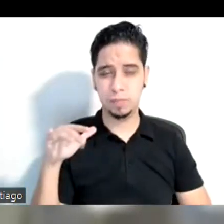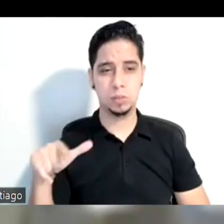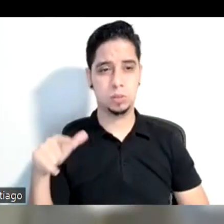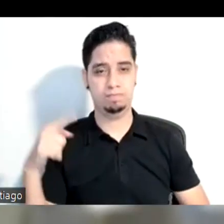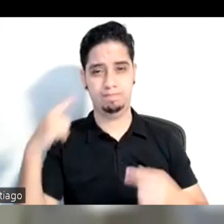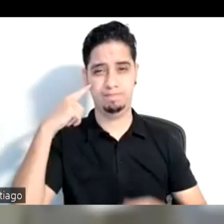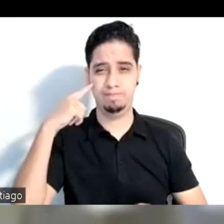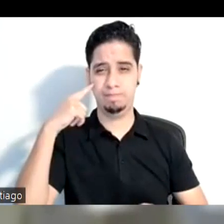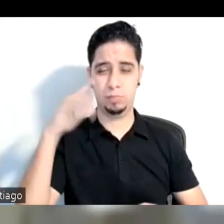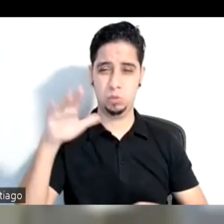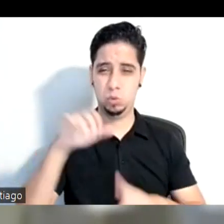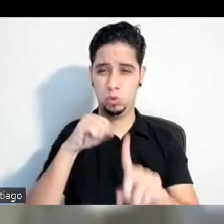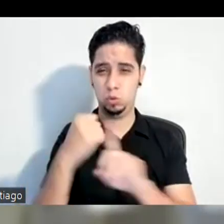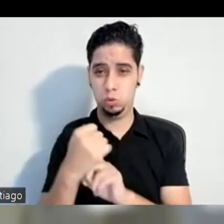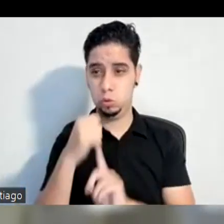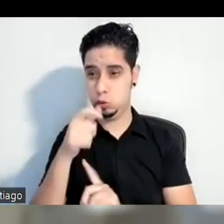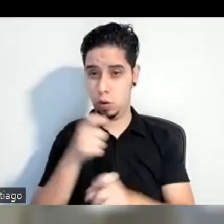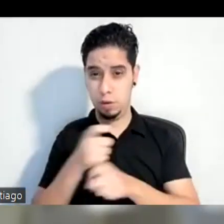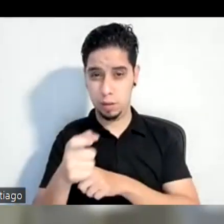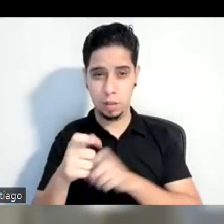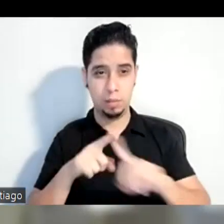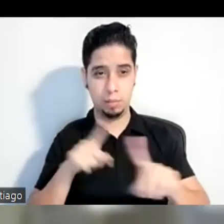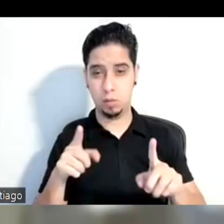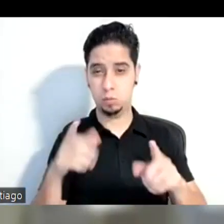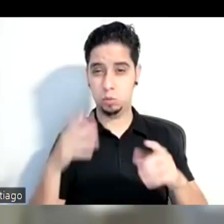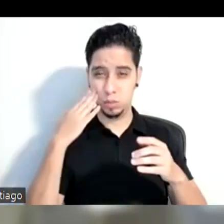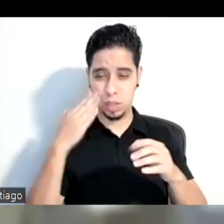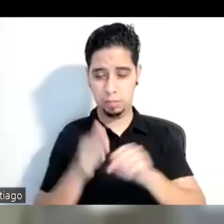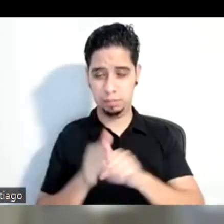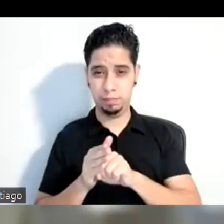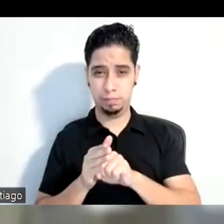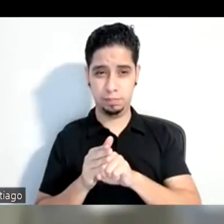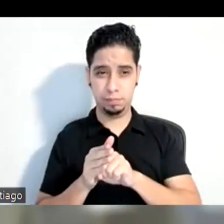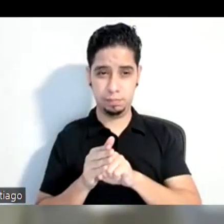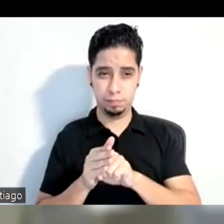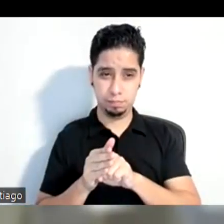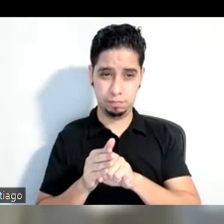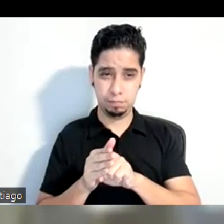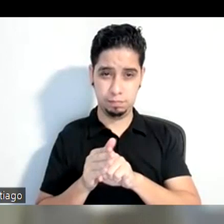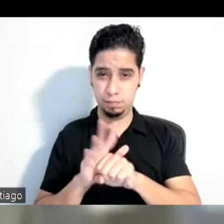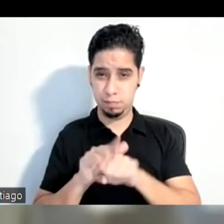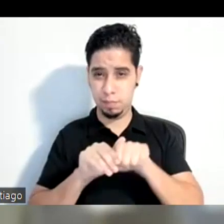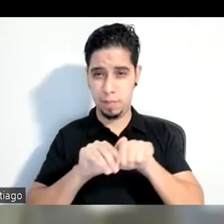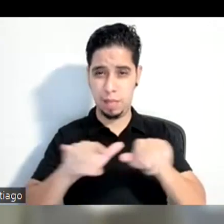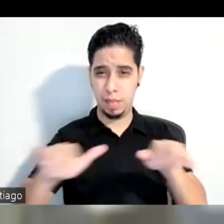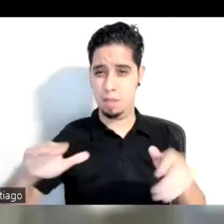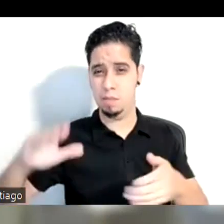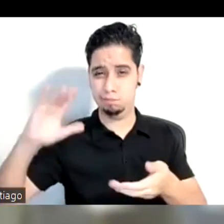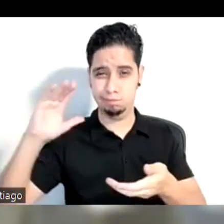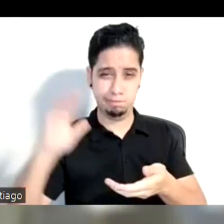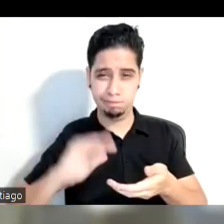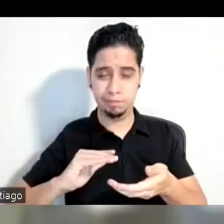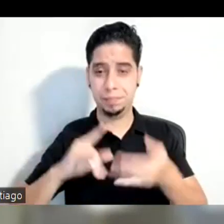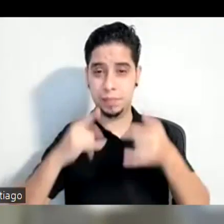pues no afecta tanto, ¿verdad? Pero sabes que pues se ha ido haciendo un paso de que la pandemia ha bajado, las mascarillas se